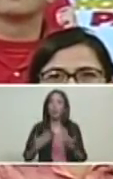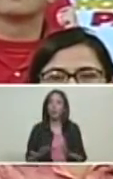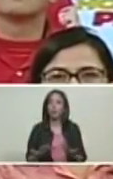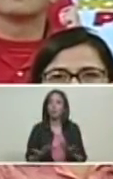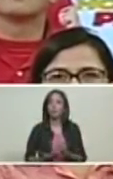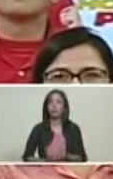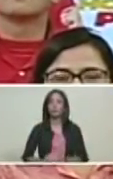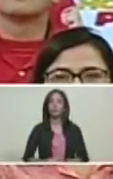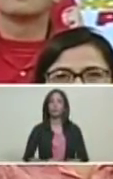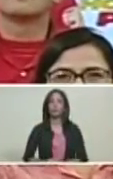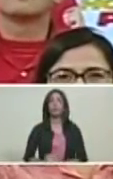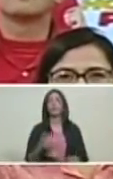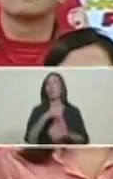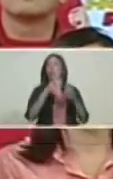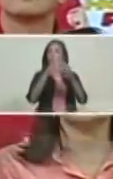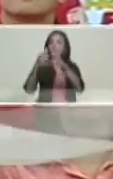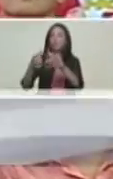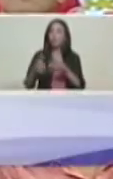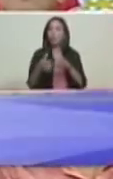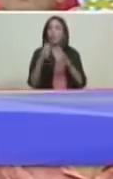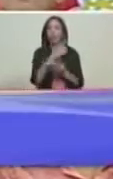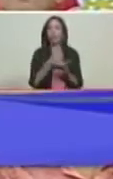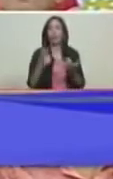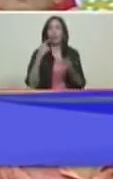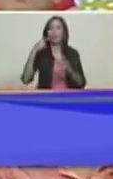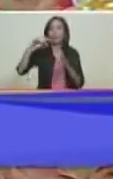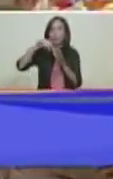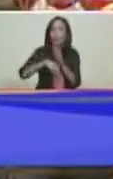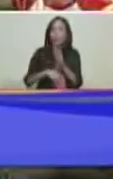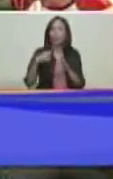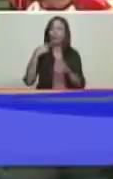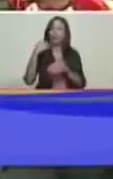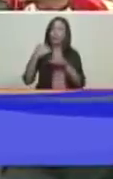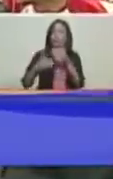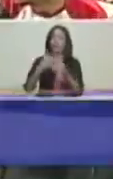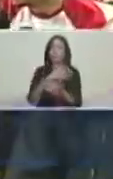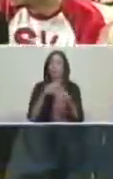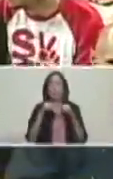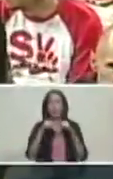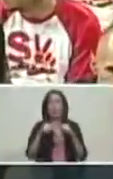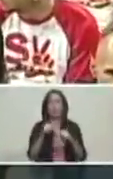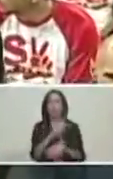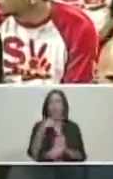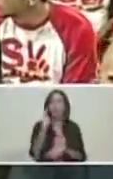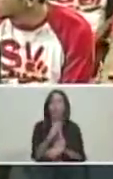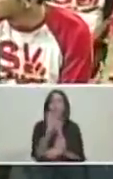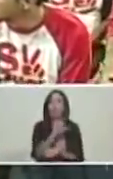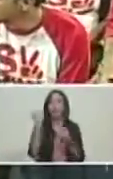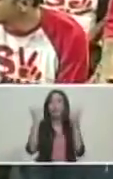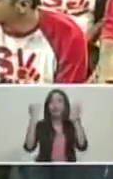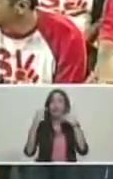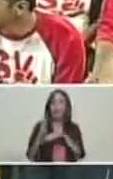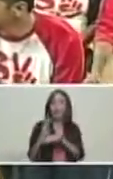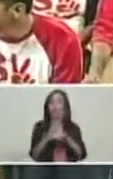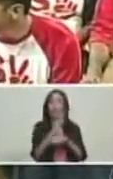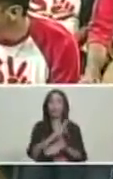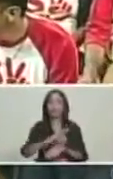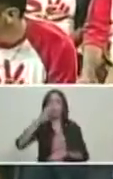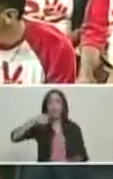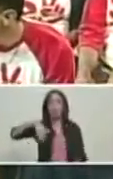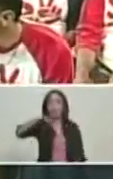papel de los brigadistas profundizando, manteniendo las políticas de protección social a nuestro